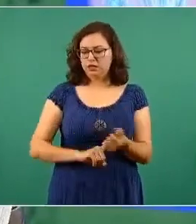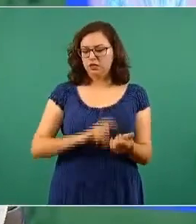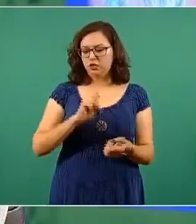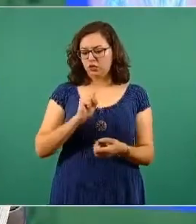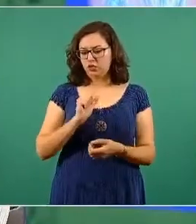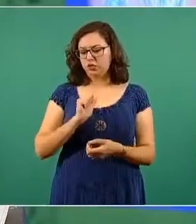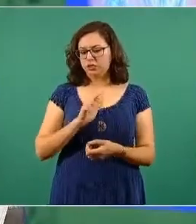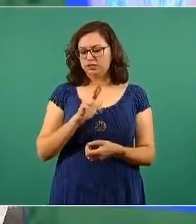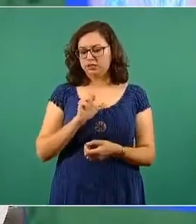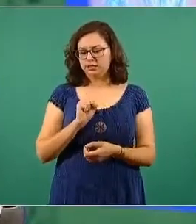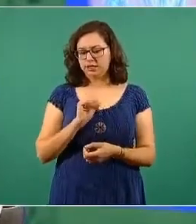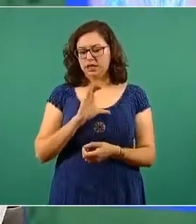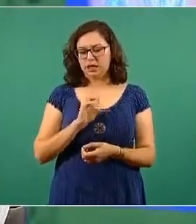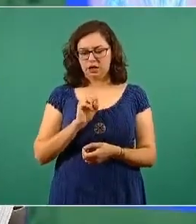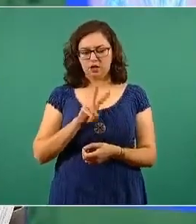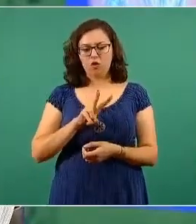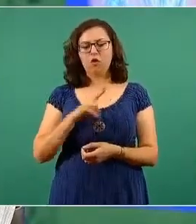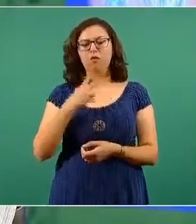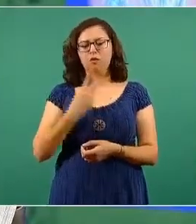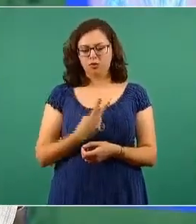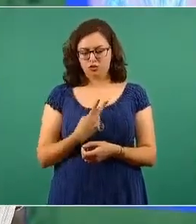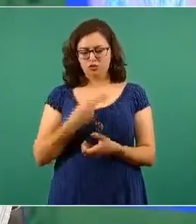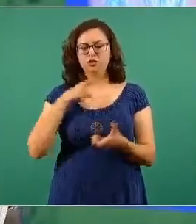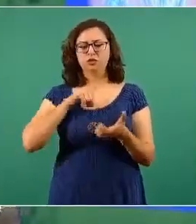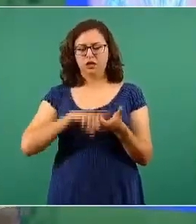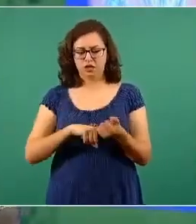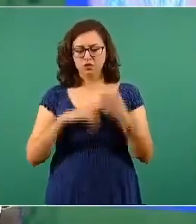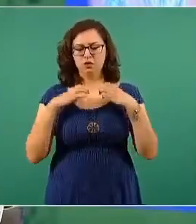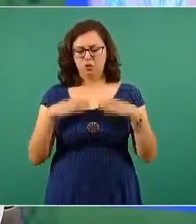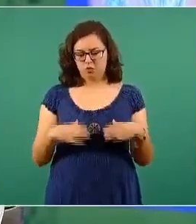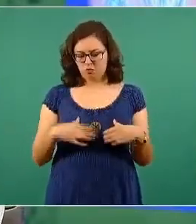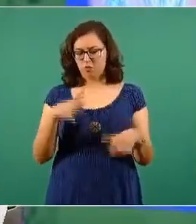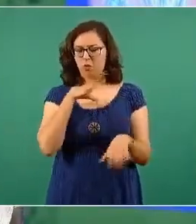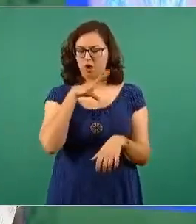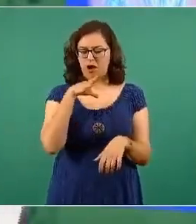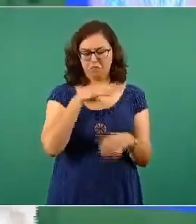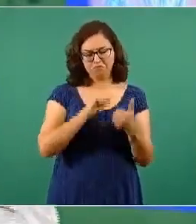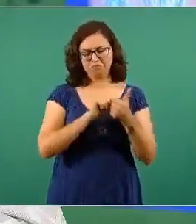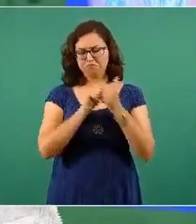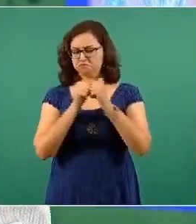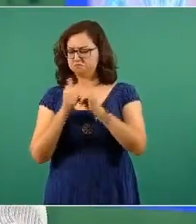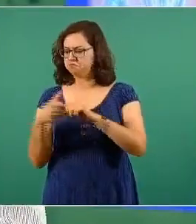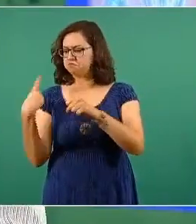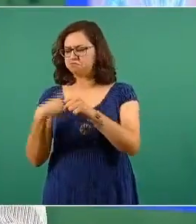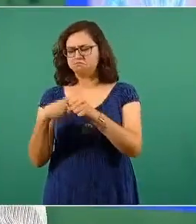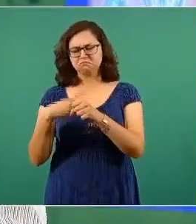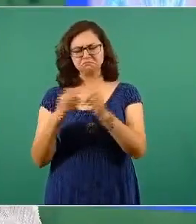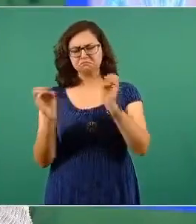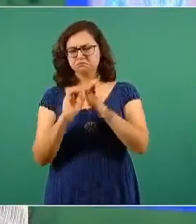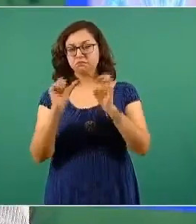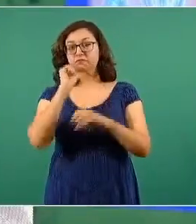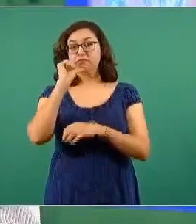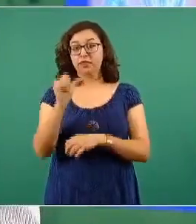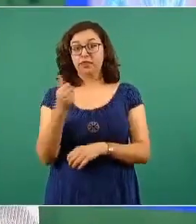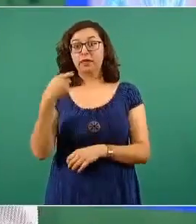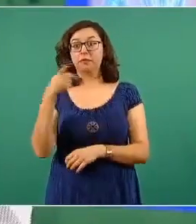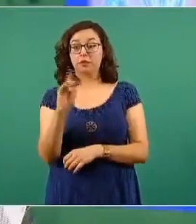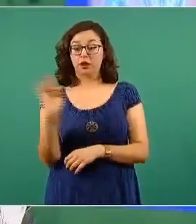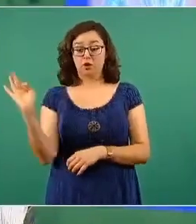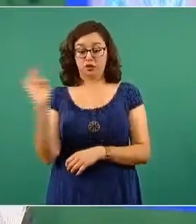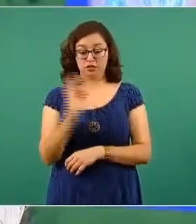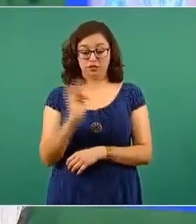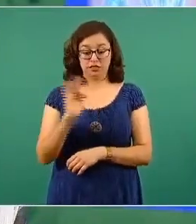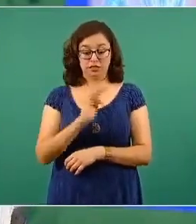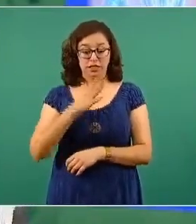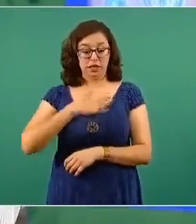mejor algunos días, ser portadora y por lo tanto todavía transmitir el virus y enfermar a otras personas que obviamente